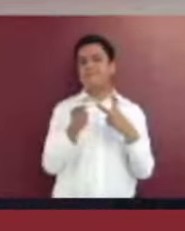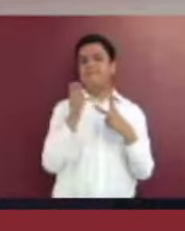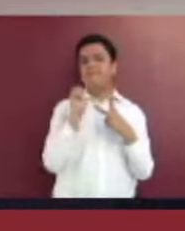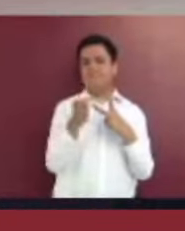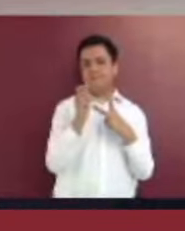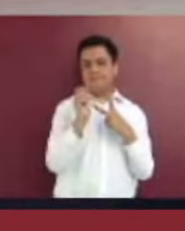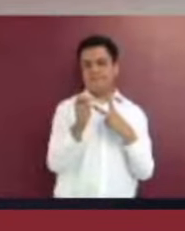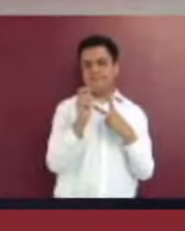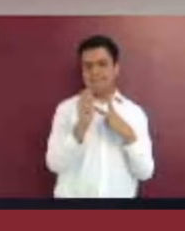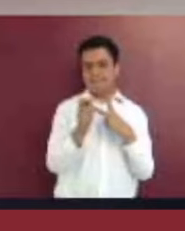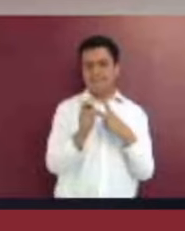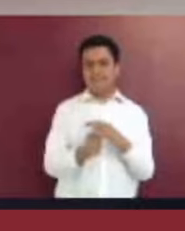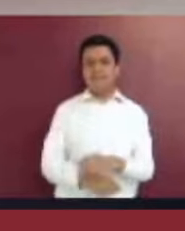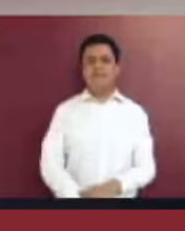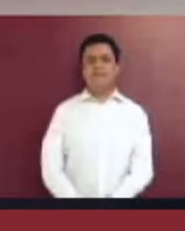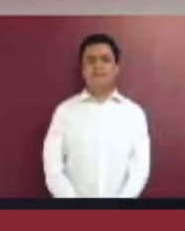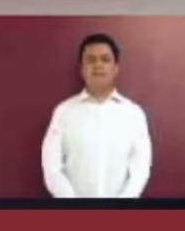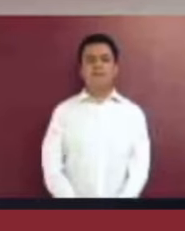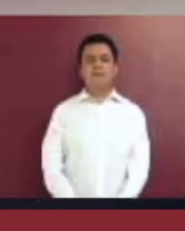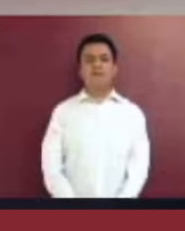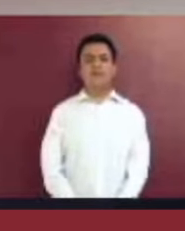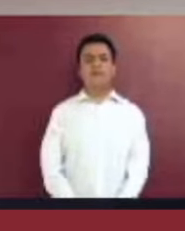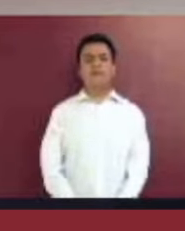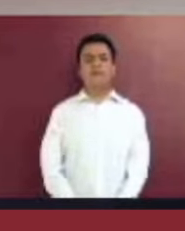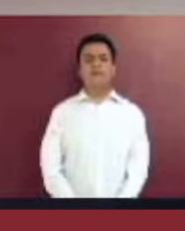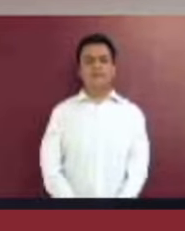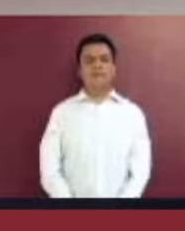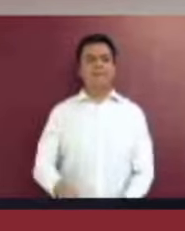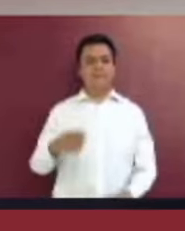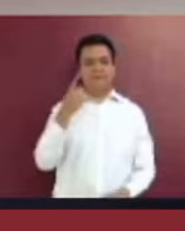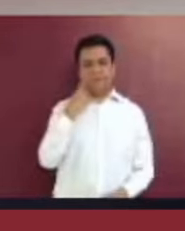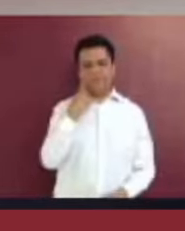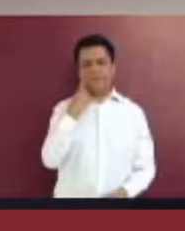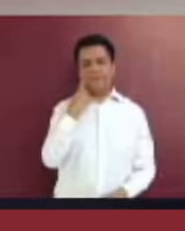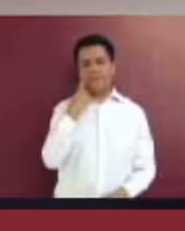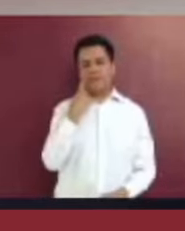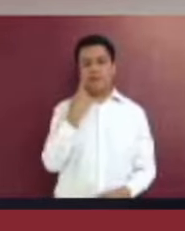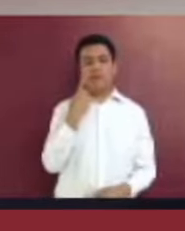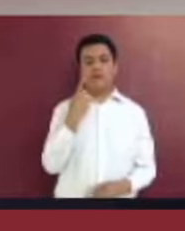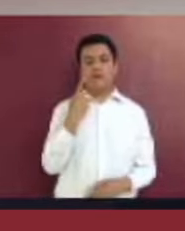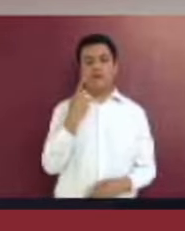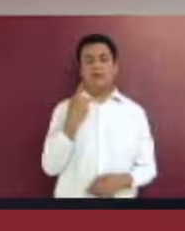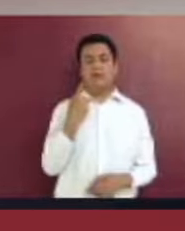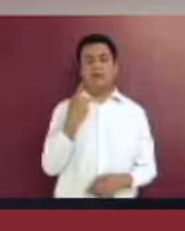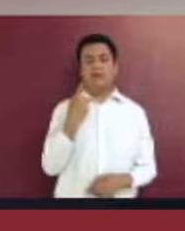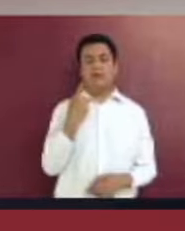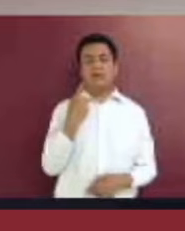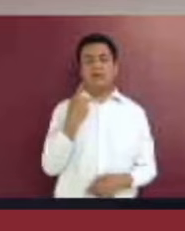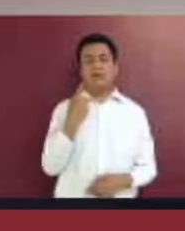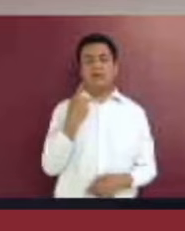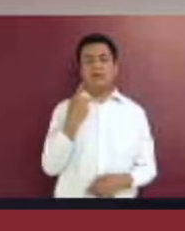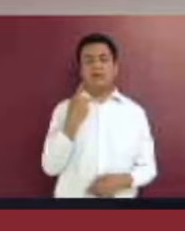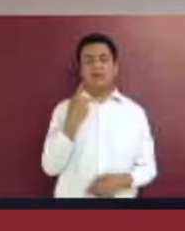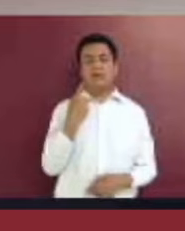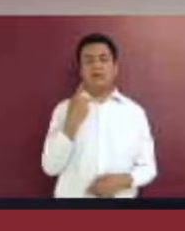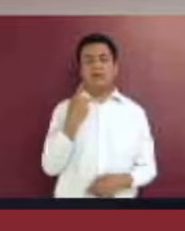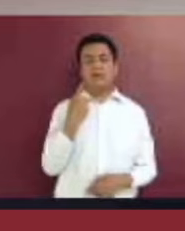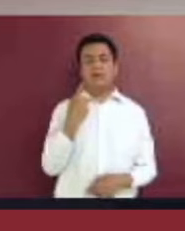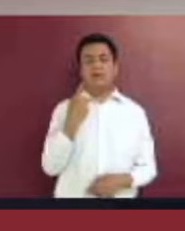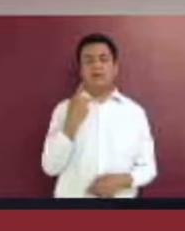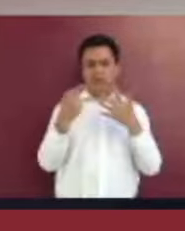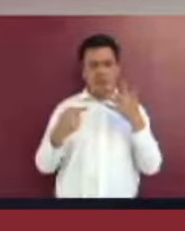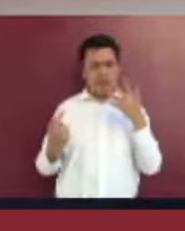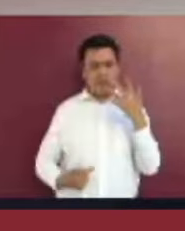depende de todos nosotros de nuestra unidad y compromiso Gracias Amigas y amigos de 4t México por su